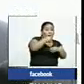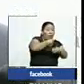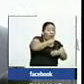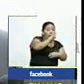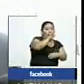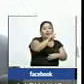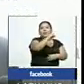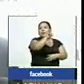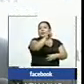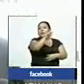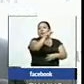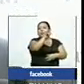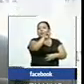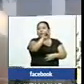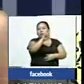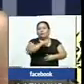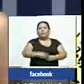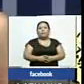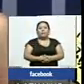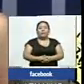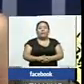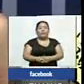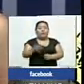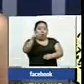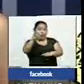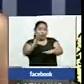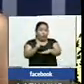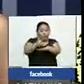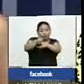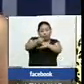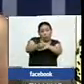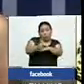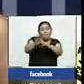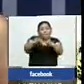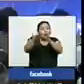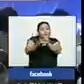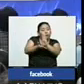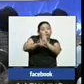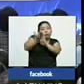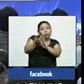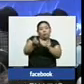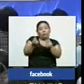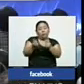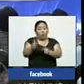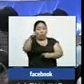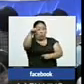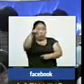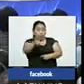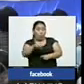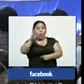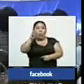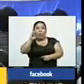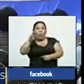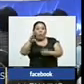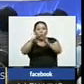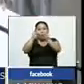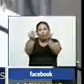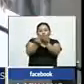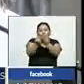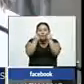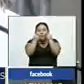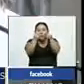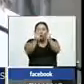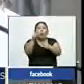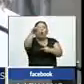Negocios Hechos. Y la Fundación Salvadoreña para el Desarrollo Económico y Social, además de World Vision, realizan en el